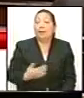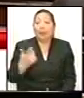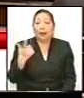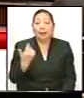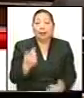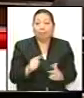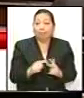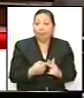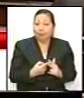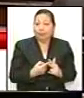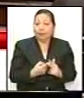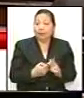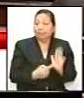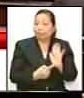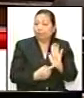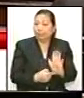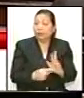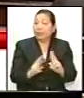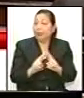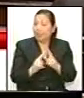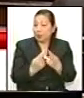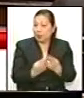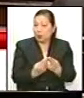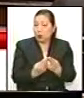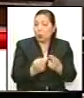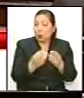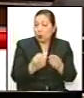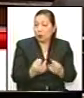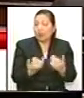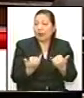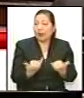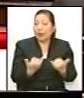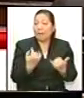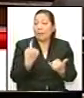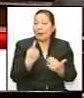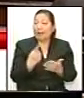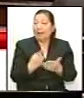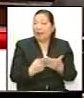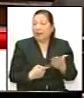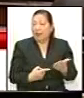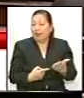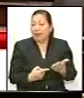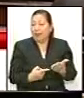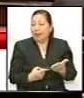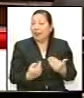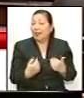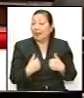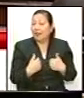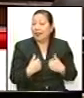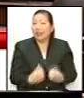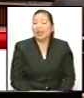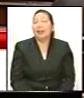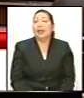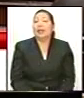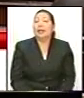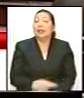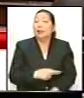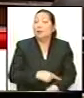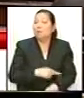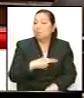esta iniciativa esté presente en esa reunión, justamente para evitar que tengamos en nuestra